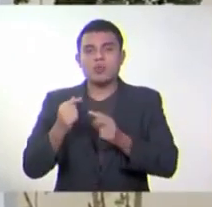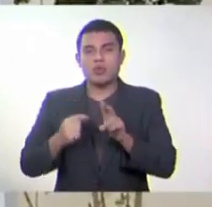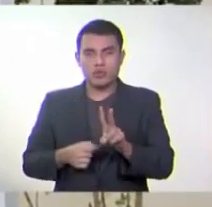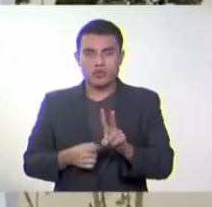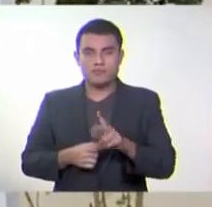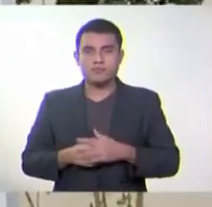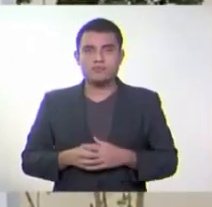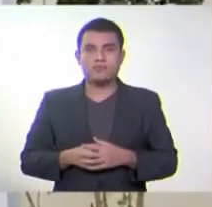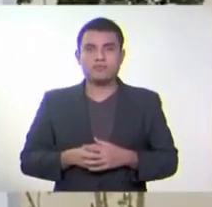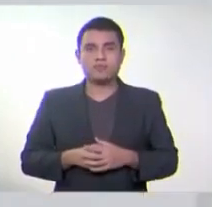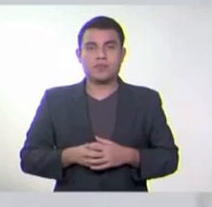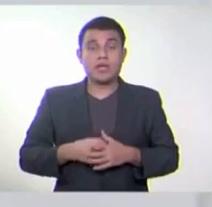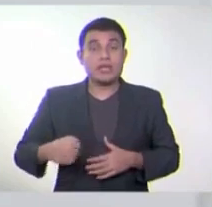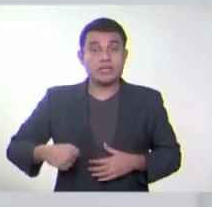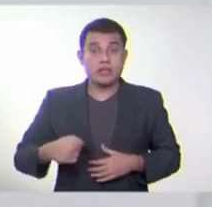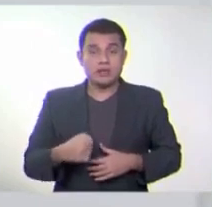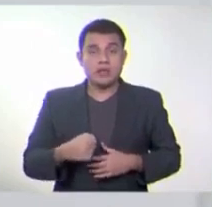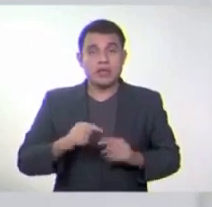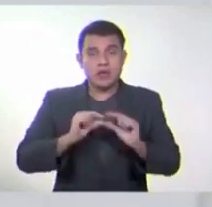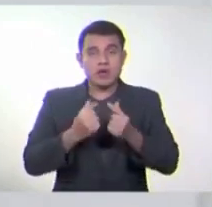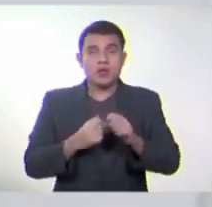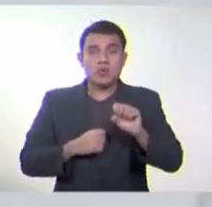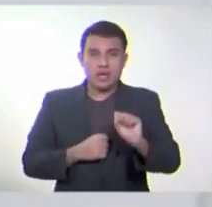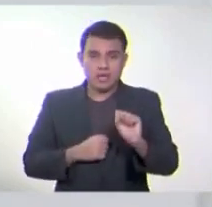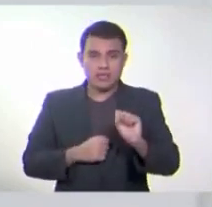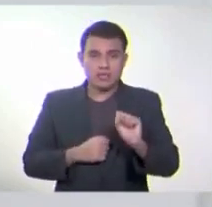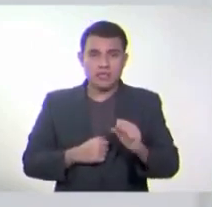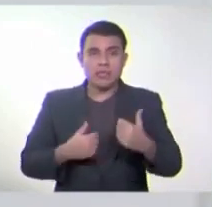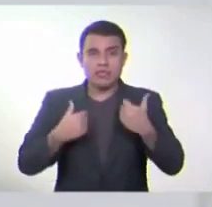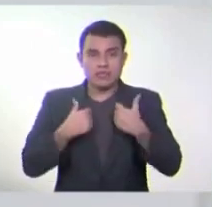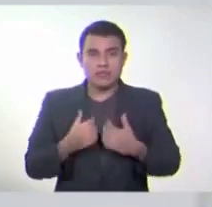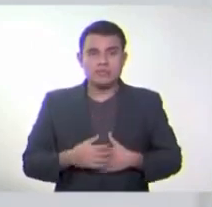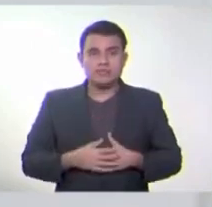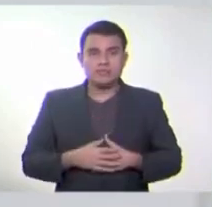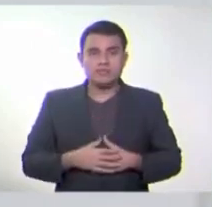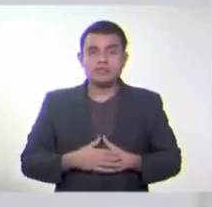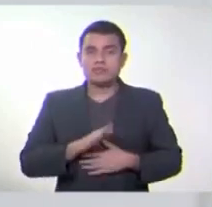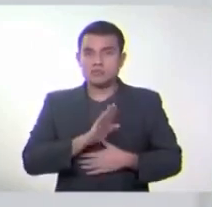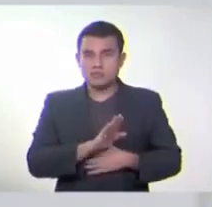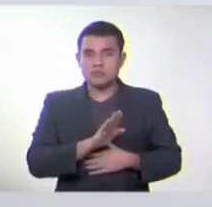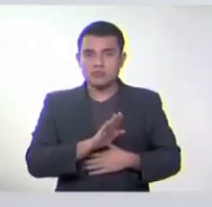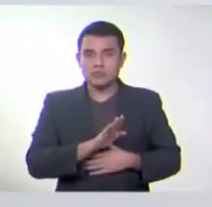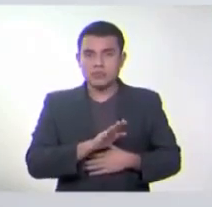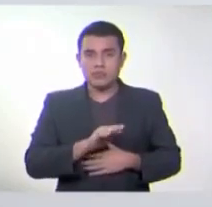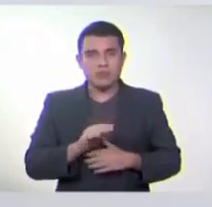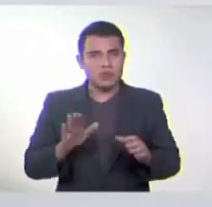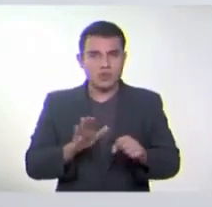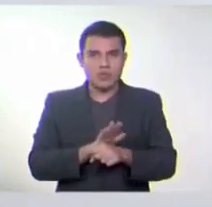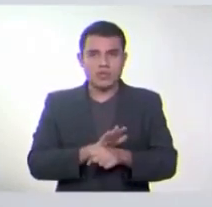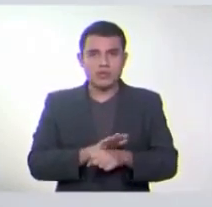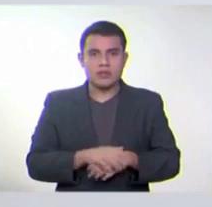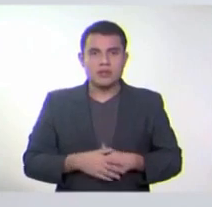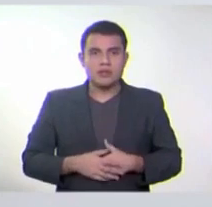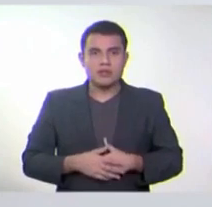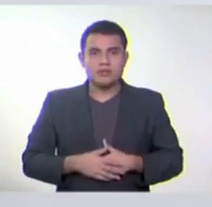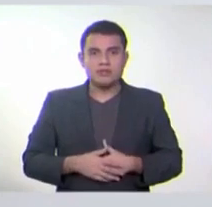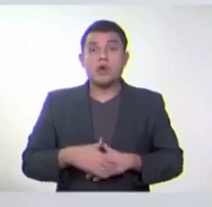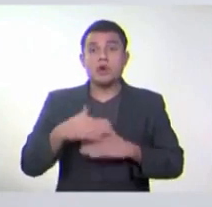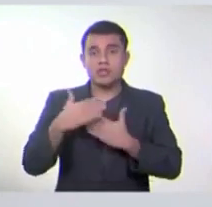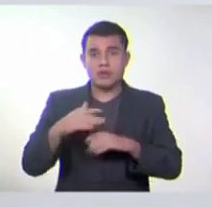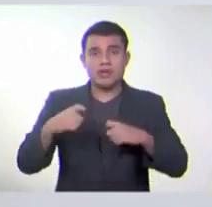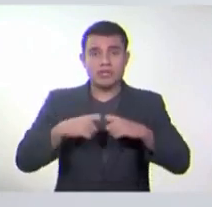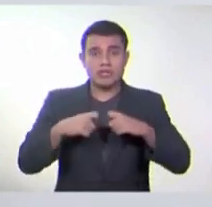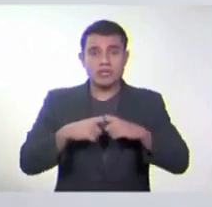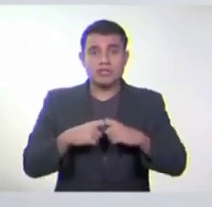Siempre en bloque S, el nivel 2 tiene su capa completa o su nivel energético